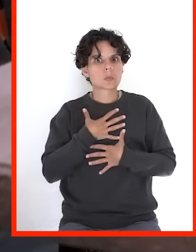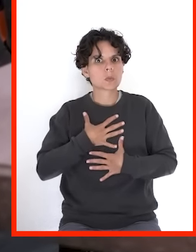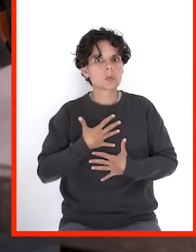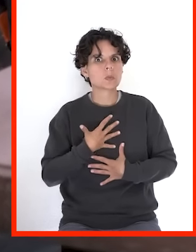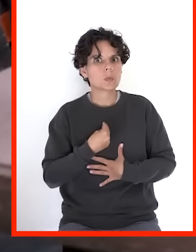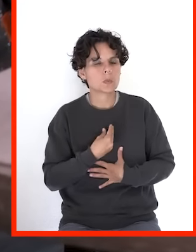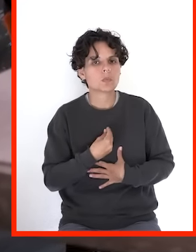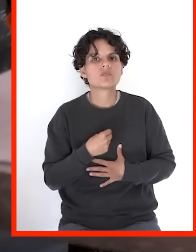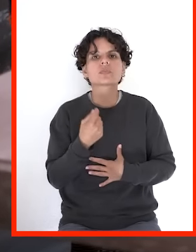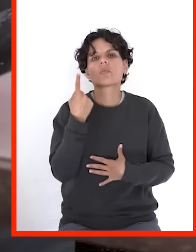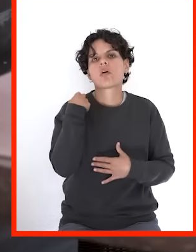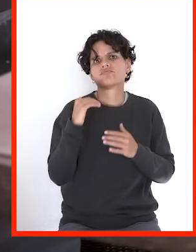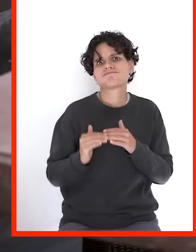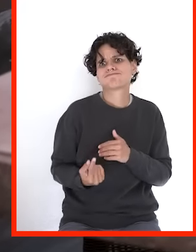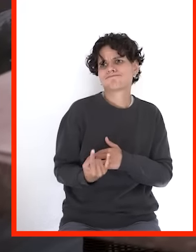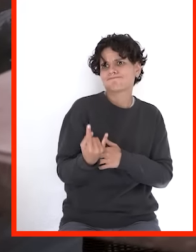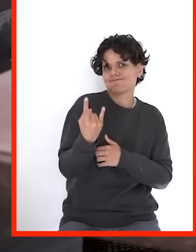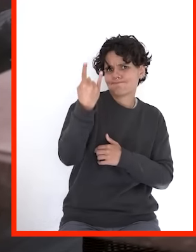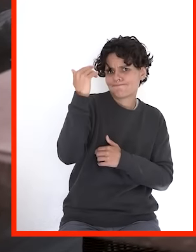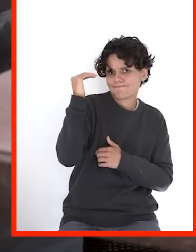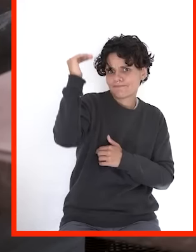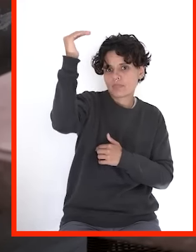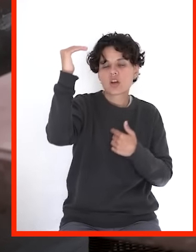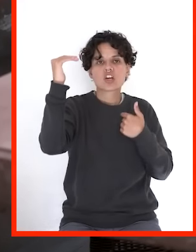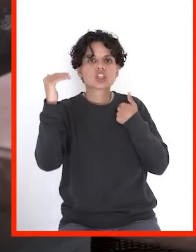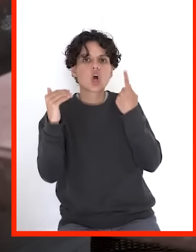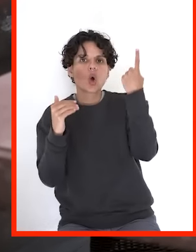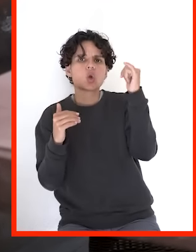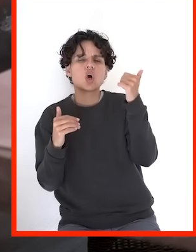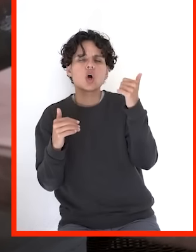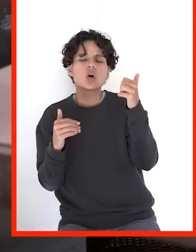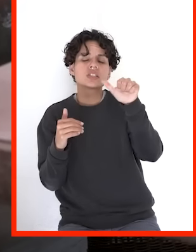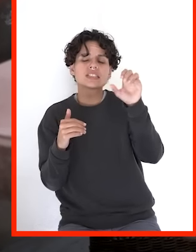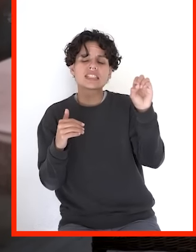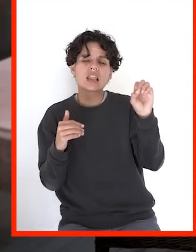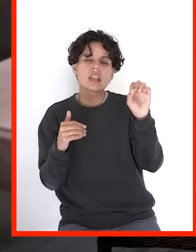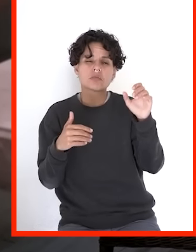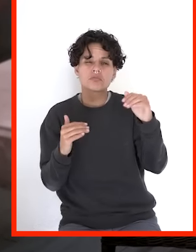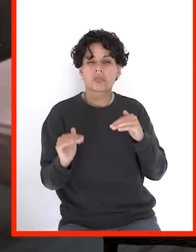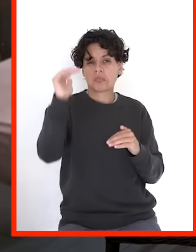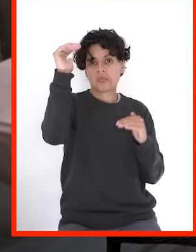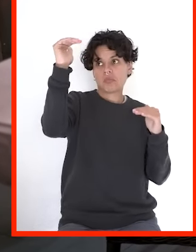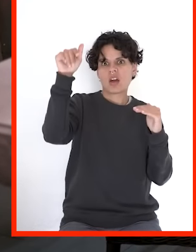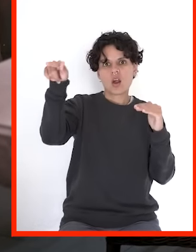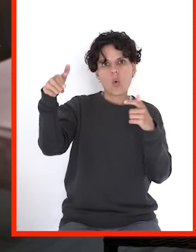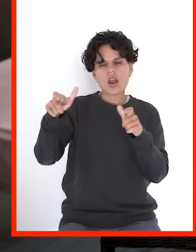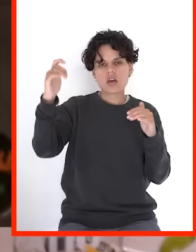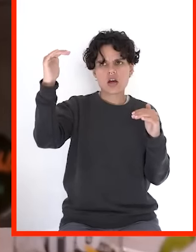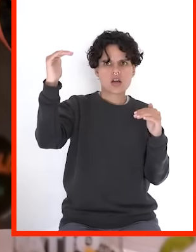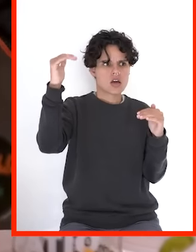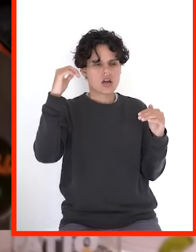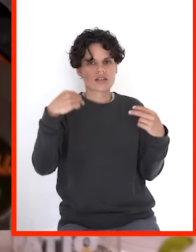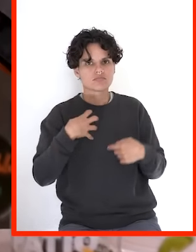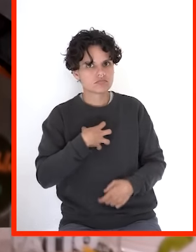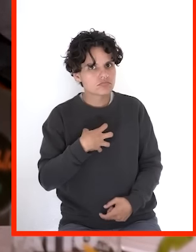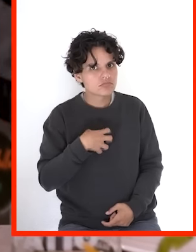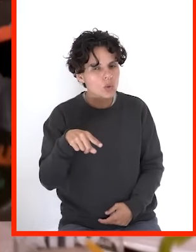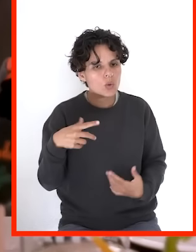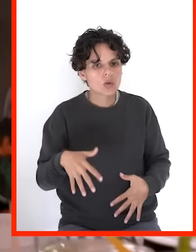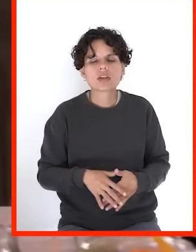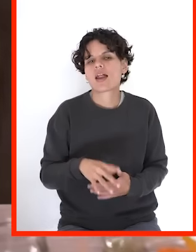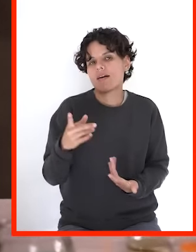1.80 m y estaba parado al frente así mirando. Sí, güey, yo ahí 1.60 m ahí, cacha. Claro, loco. Y el guardia la vio brígida. ¿Cómo lo hacen para